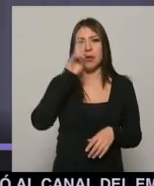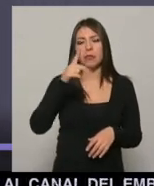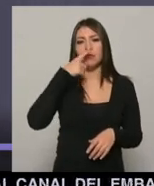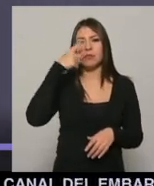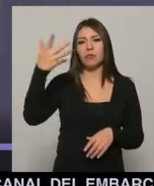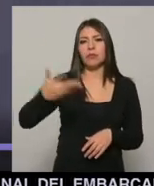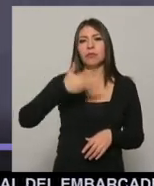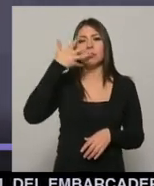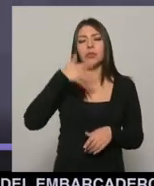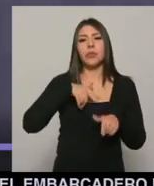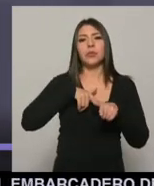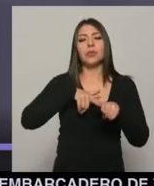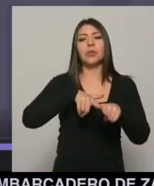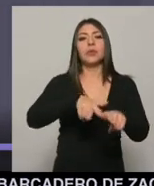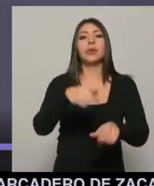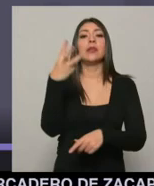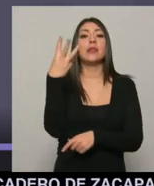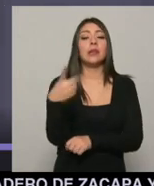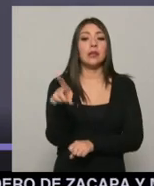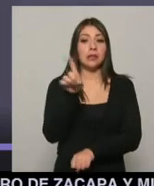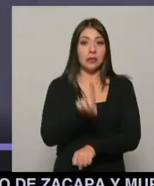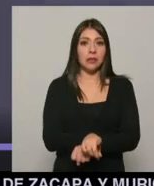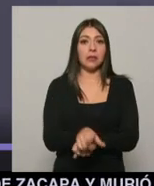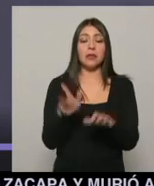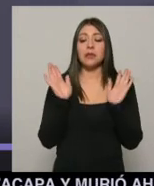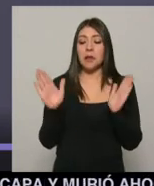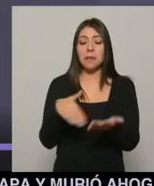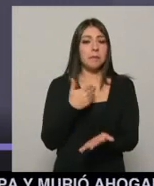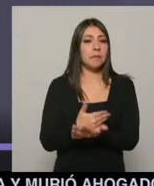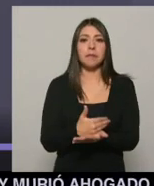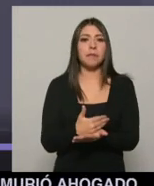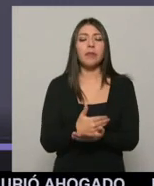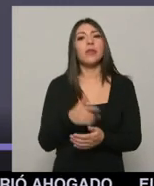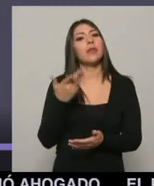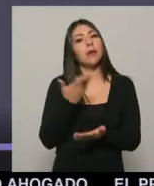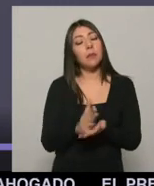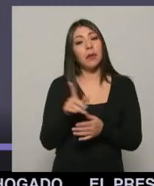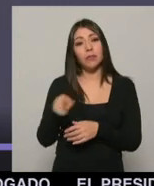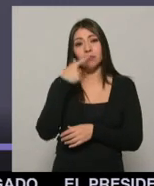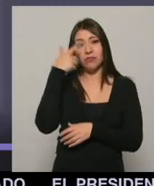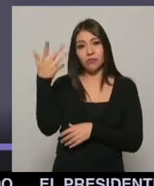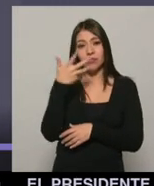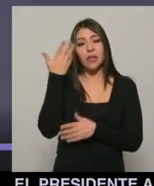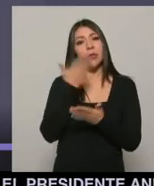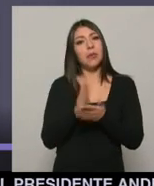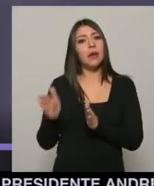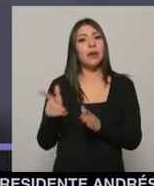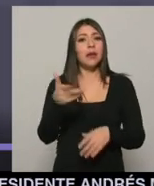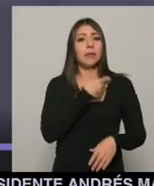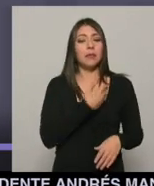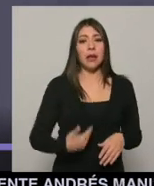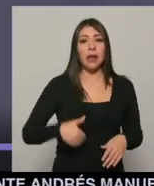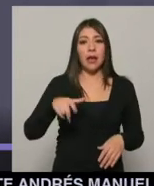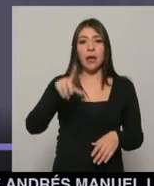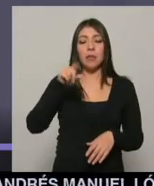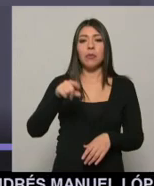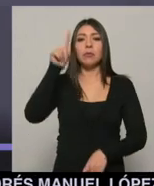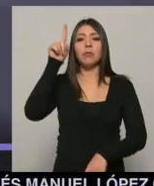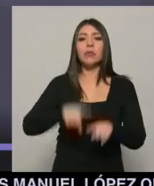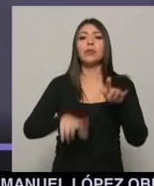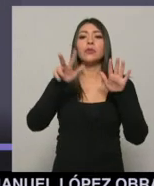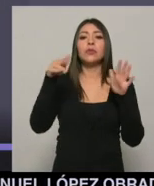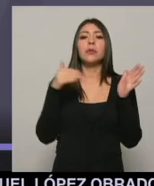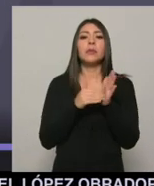3 días, y eso no es todo. Nos ahogamos en contaminación 3 días porque, por cierto, López Obrador le quitó 18,000 millones de pesos a la